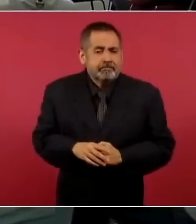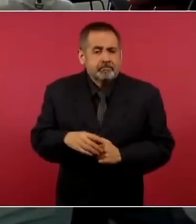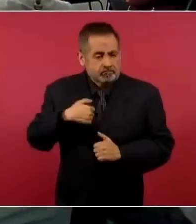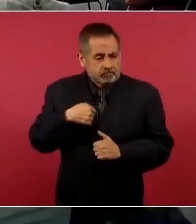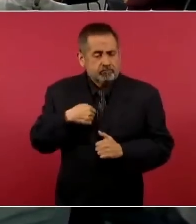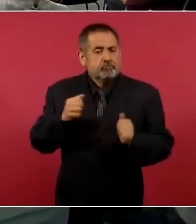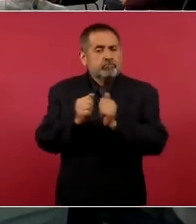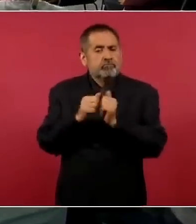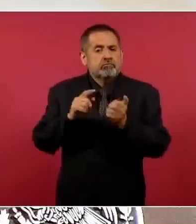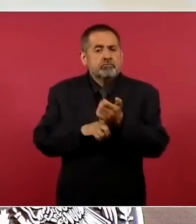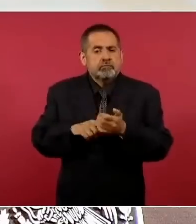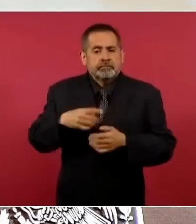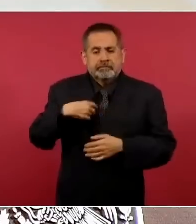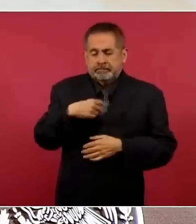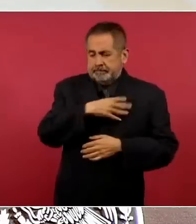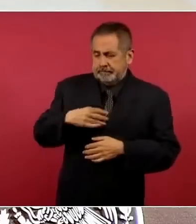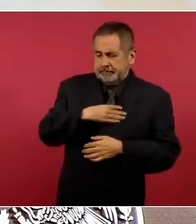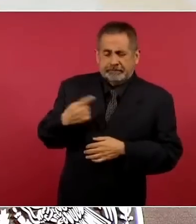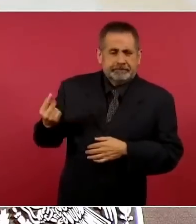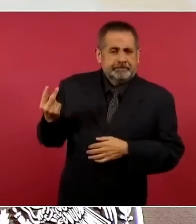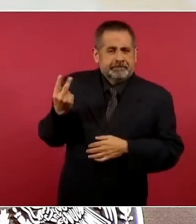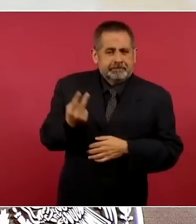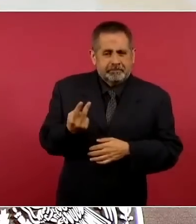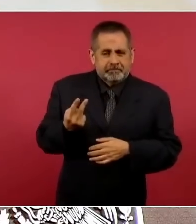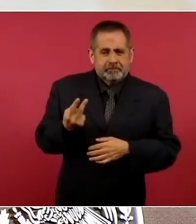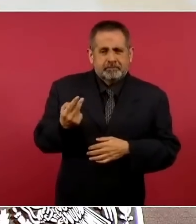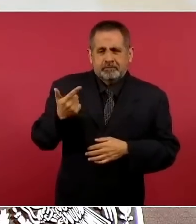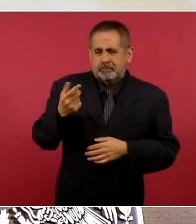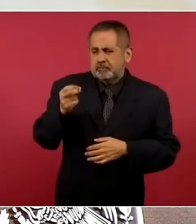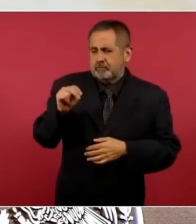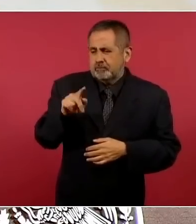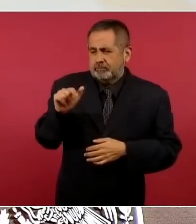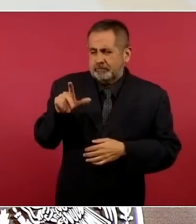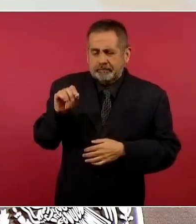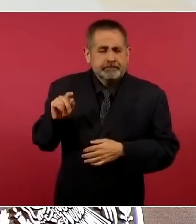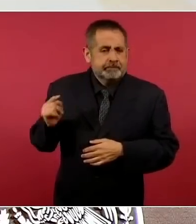con mi hijo Gonzalo,